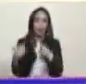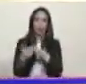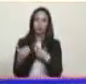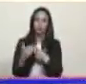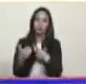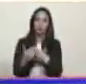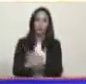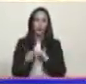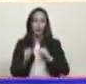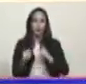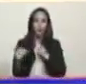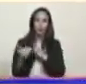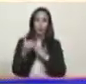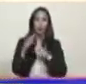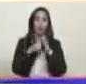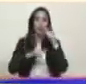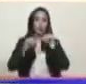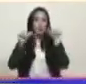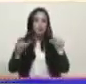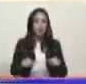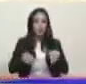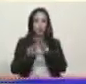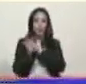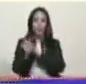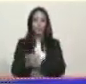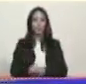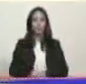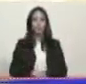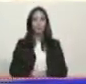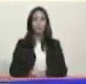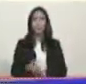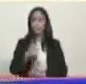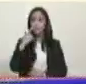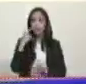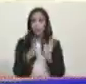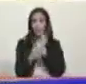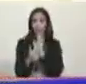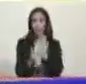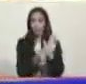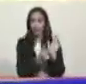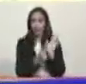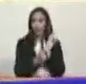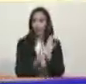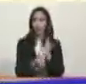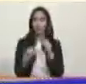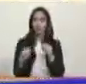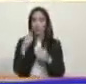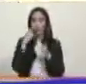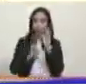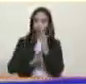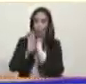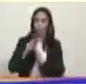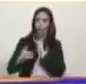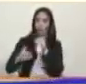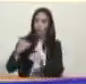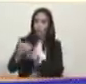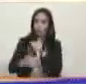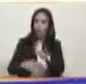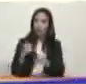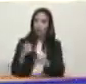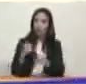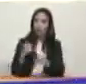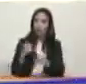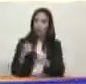diariamente en todo nuestro sistema de transporte masivo. Aquí vamos a presentar, mi comandante, cómo hemos ido avanzando. En esta primera